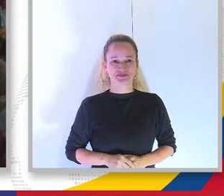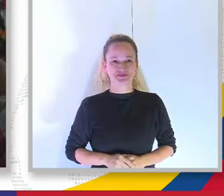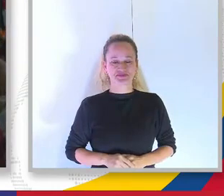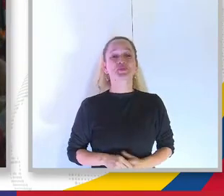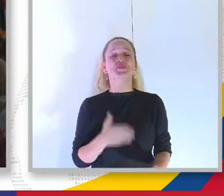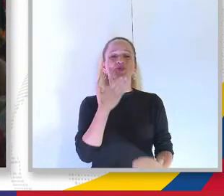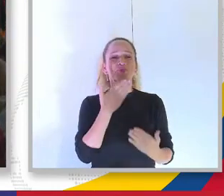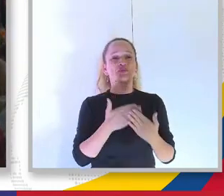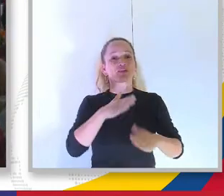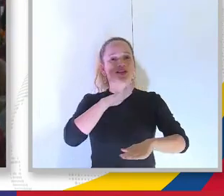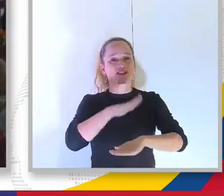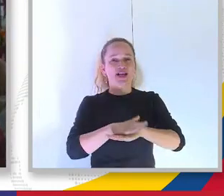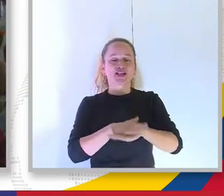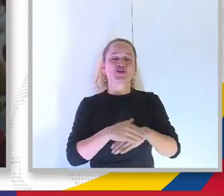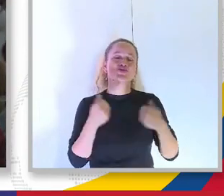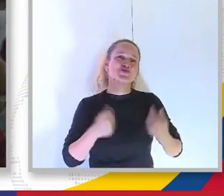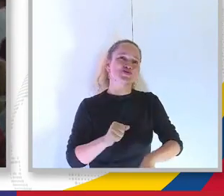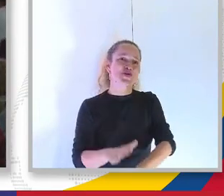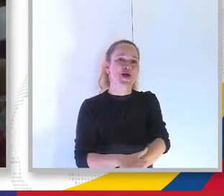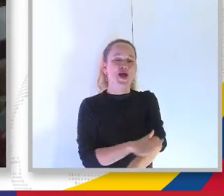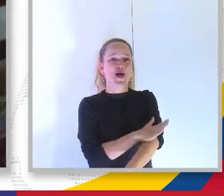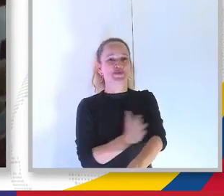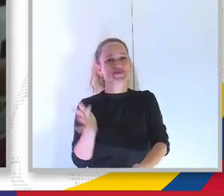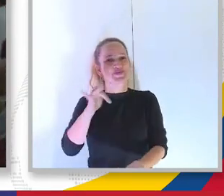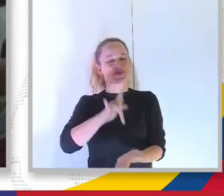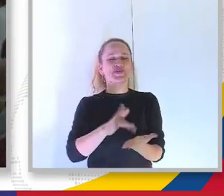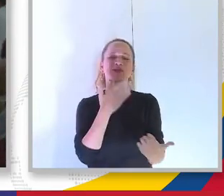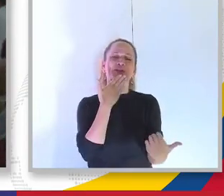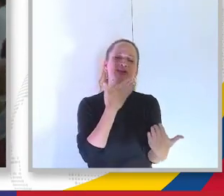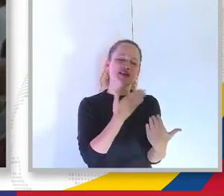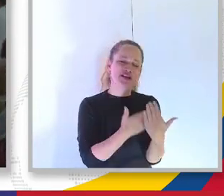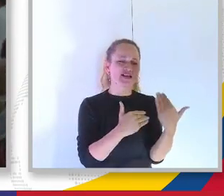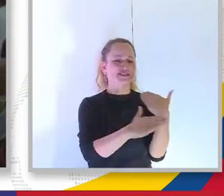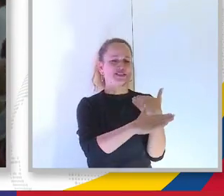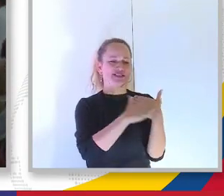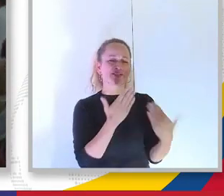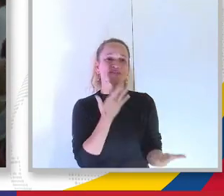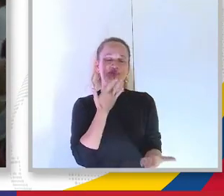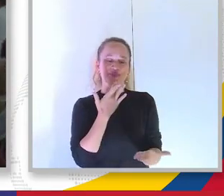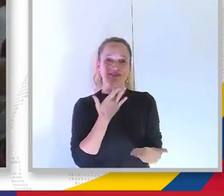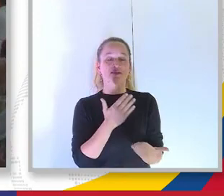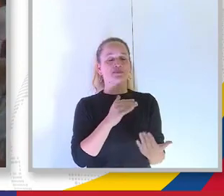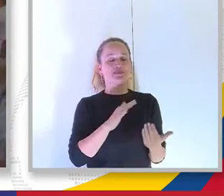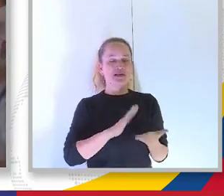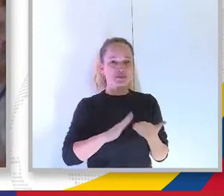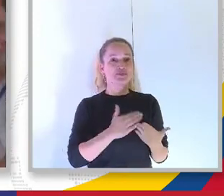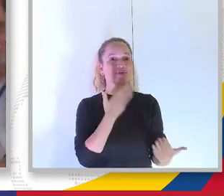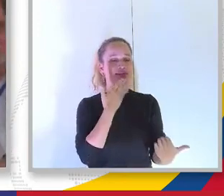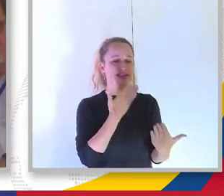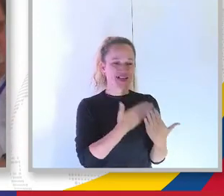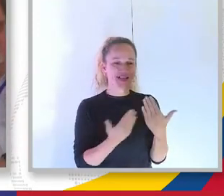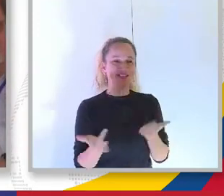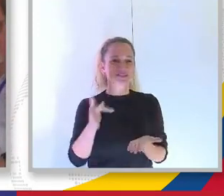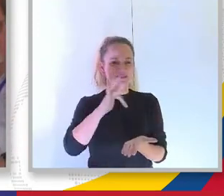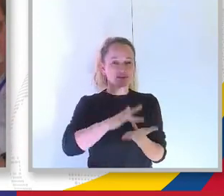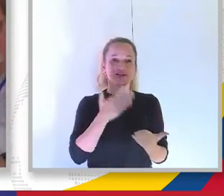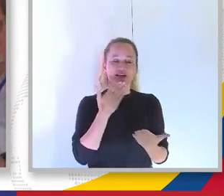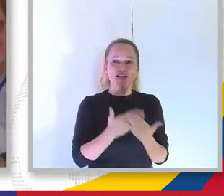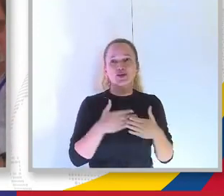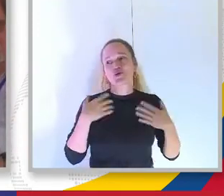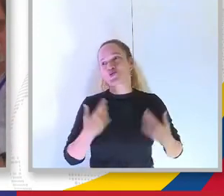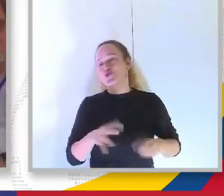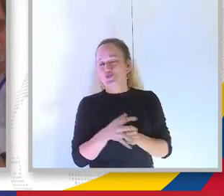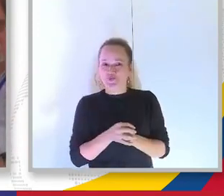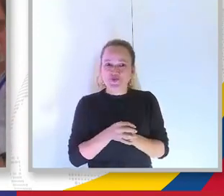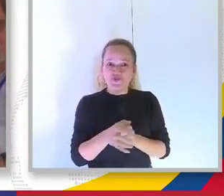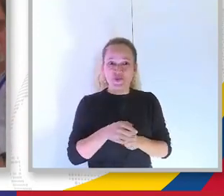Buenas tardes, es un gusto estar acá, ser recibido, gracias por la invitación. Y de verdad que estar acá